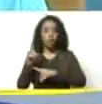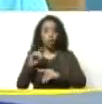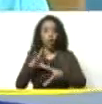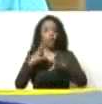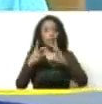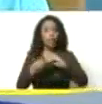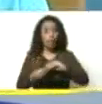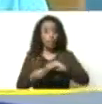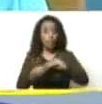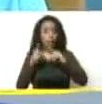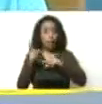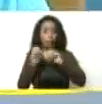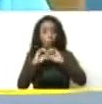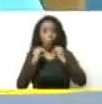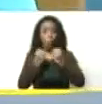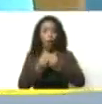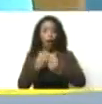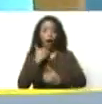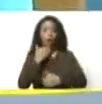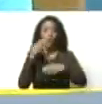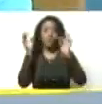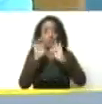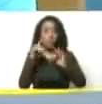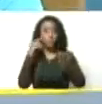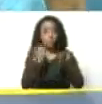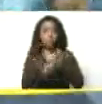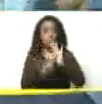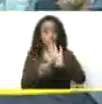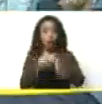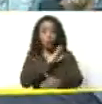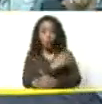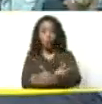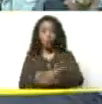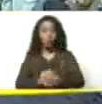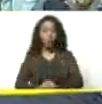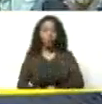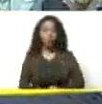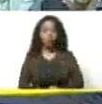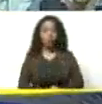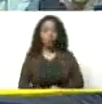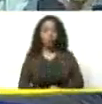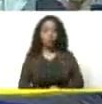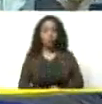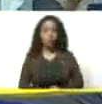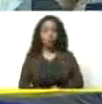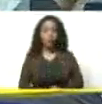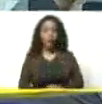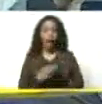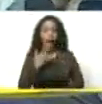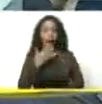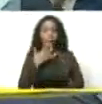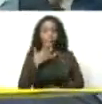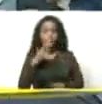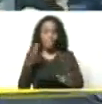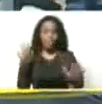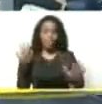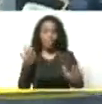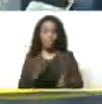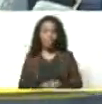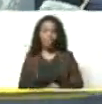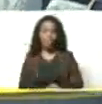mantener esta organización que de alguna manera ha demostrado una gran fortaleza en el por ejemplo lealtad iría